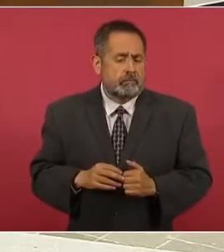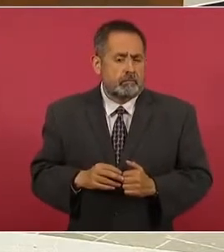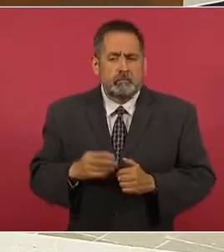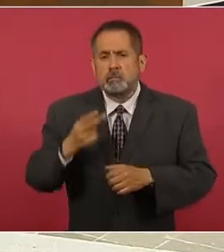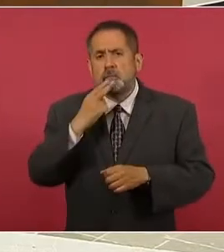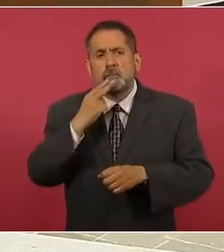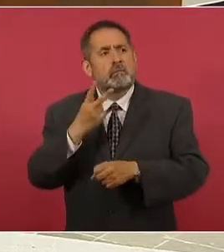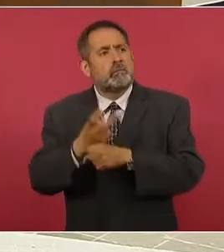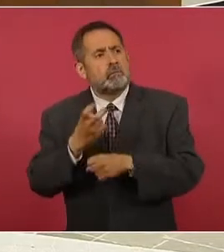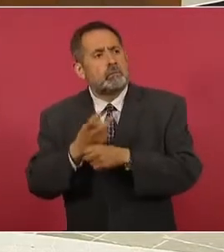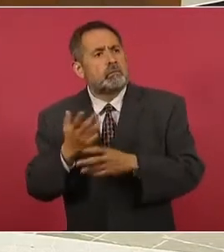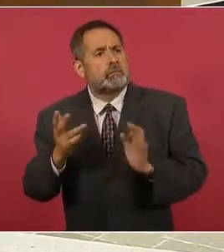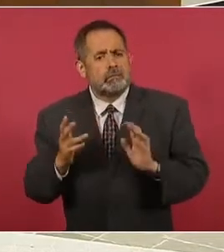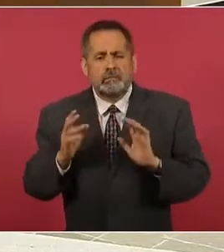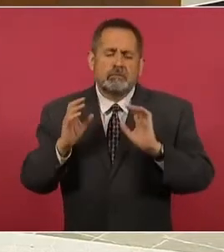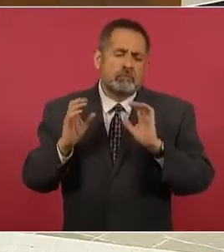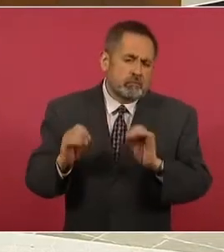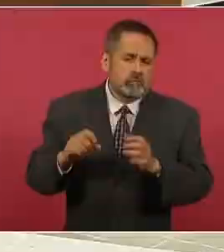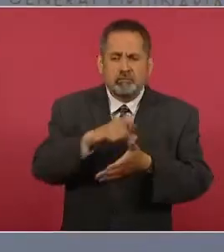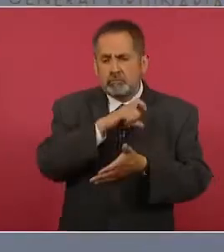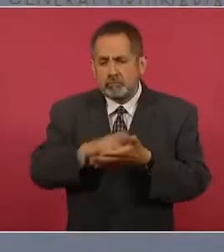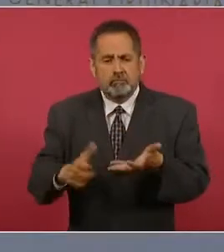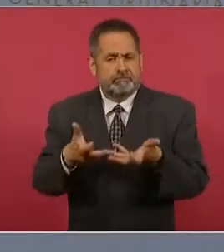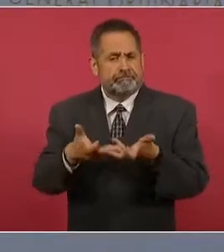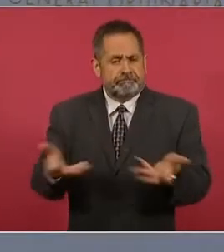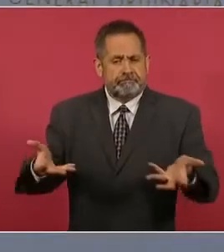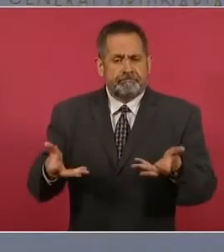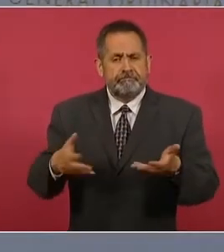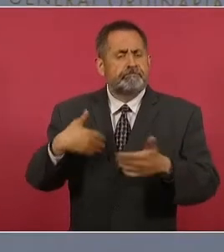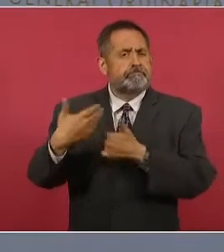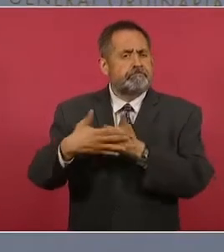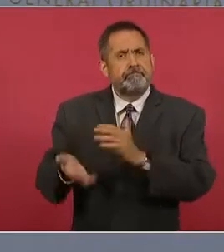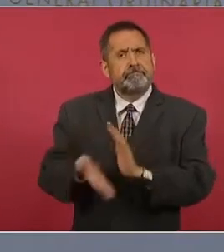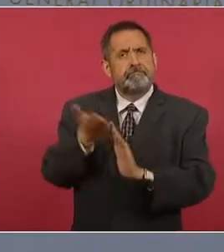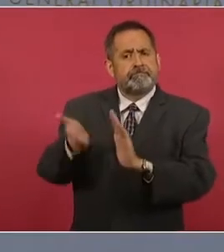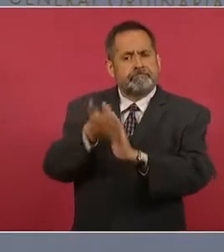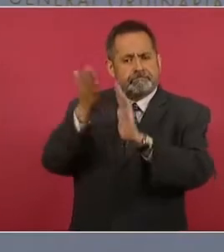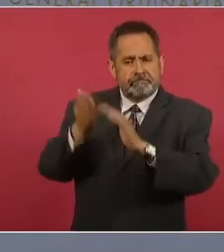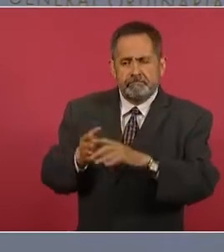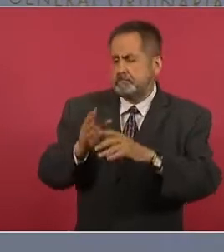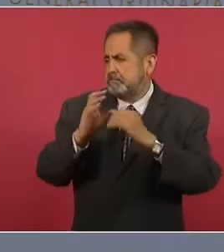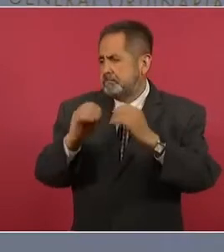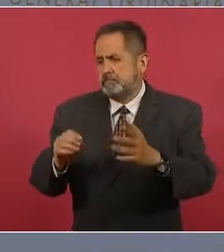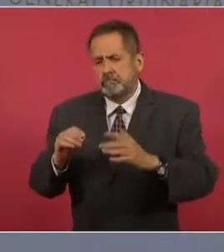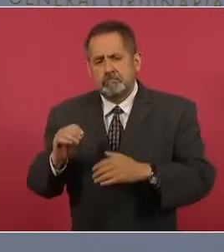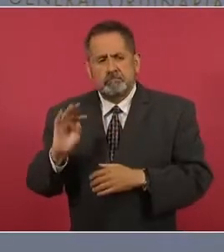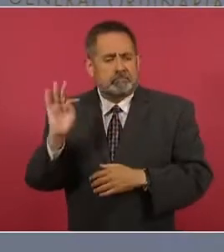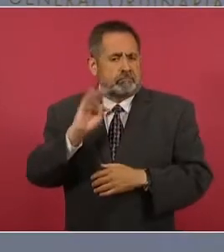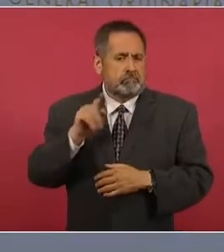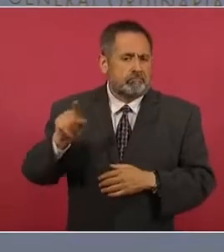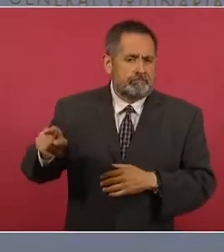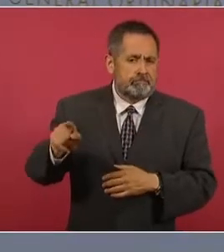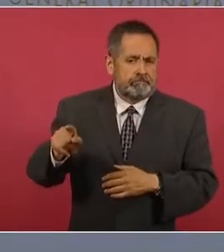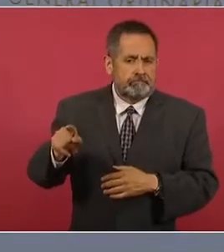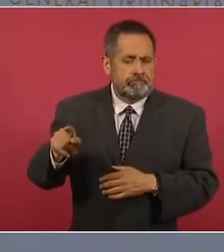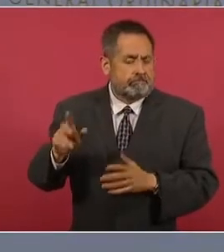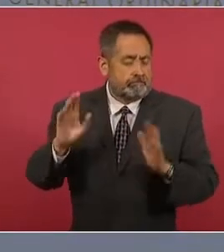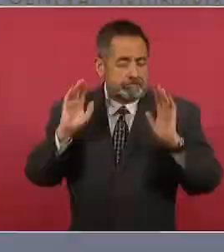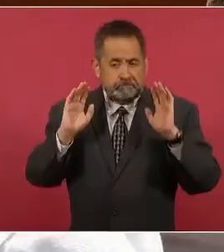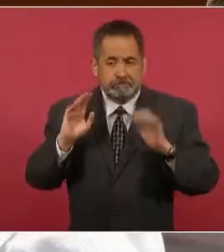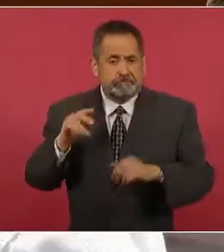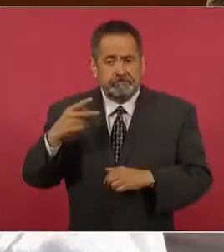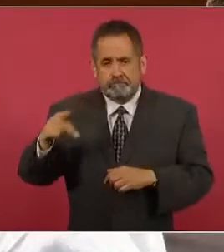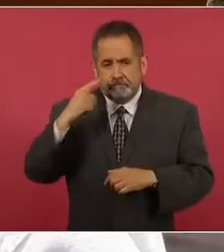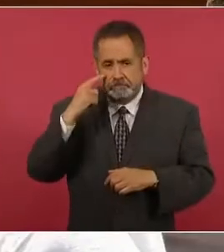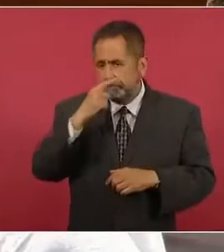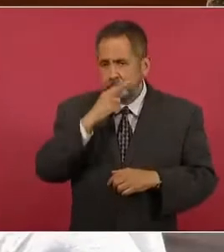ya construida, si van a comprar un terreno, si van a decidir con